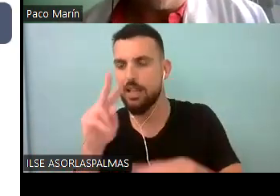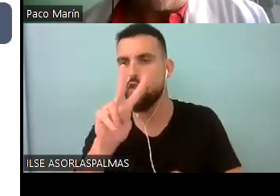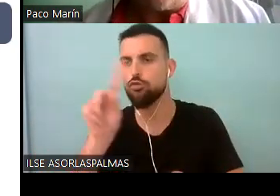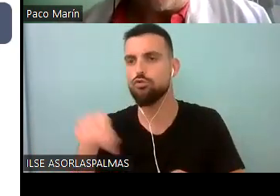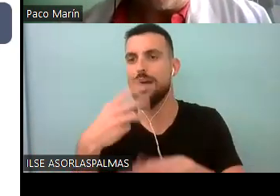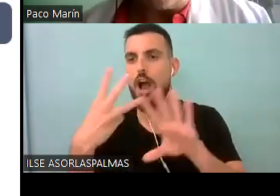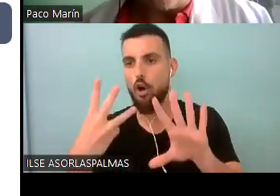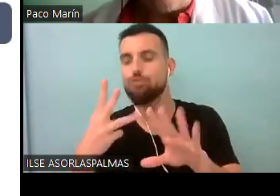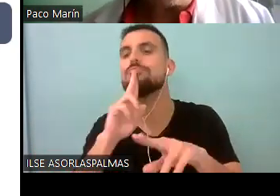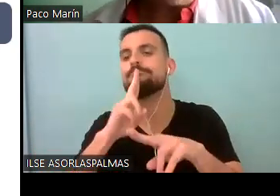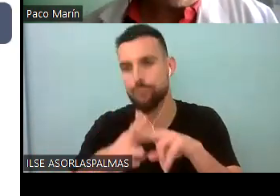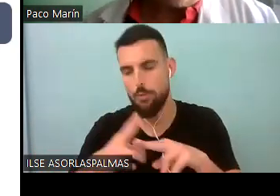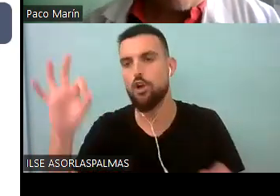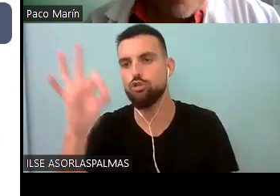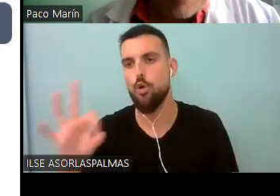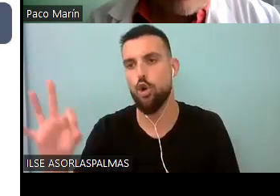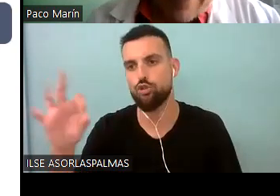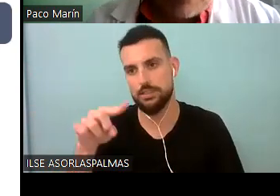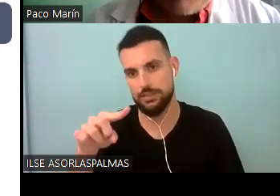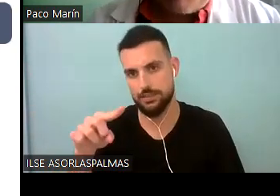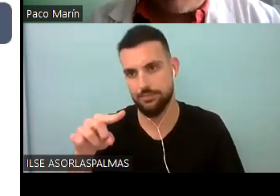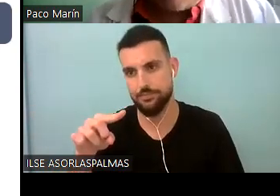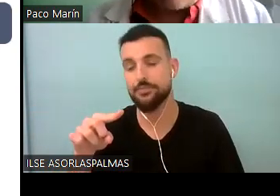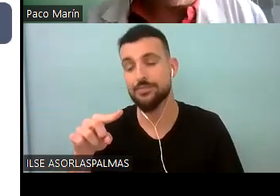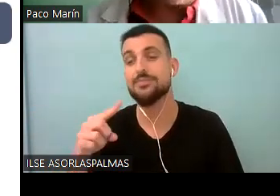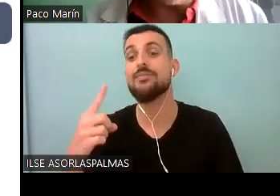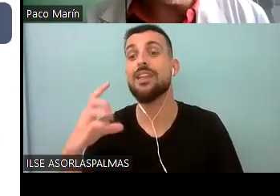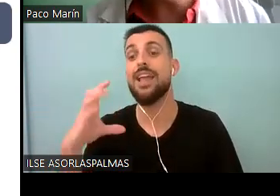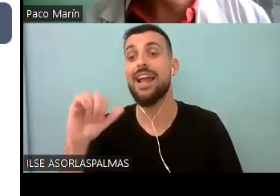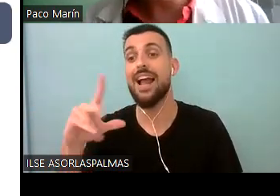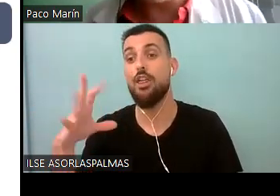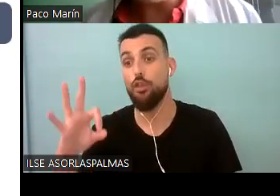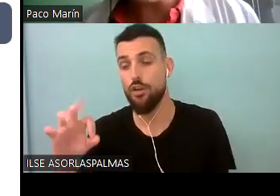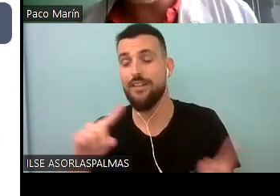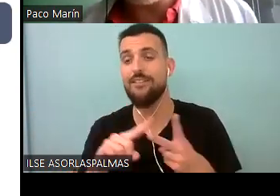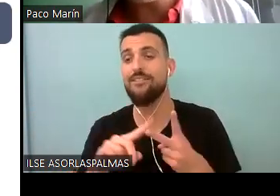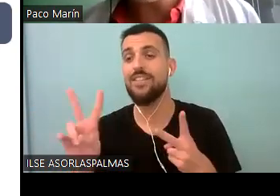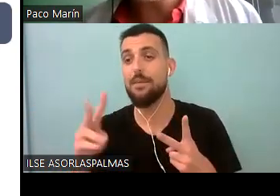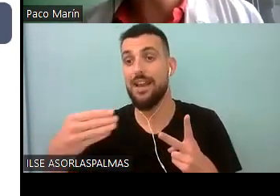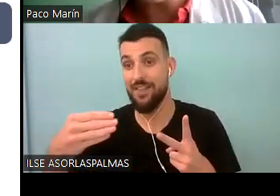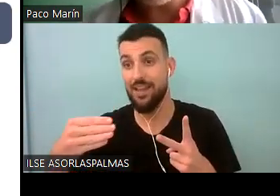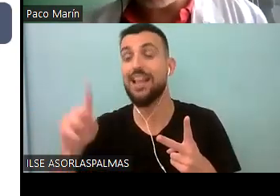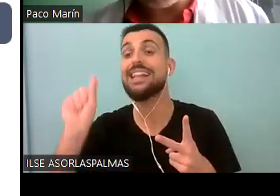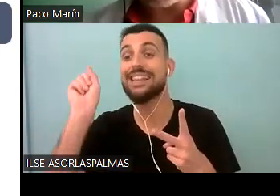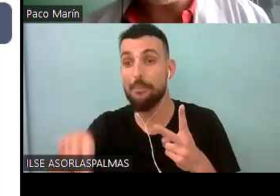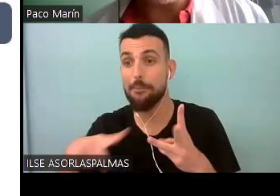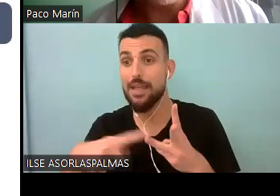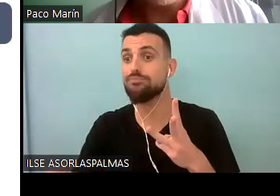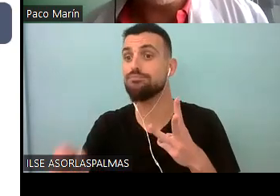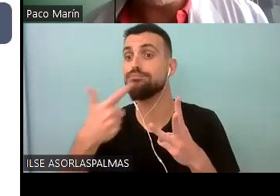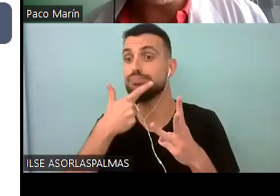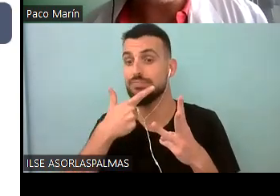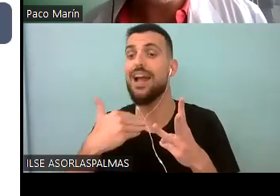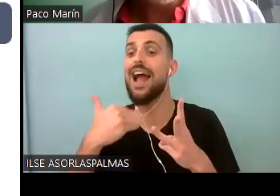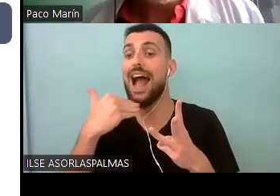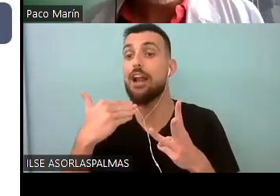ya de osteoporosis. Y ahí, además del calcio y la vitamina D que hemos comentado, tendríamos que dar algo que evitase la resorción